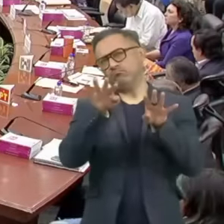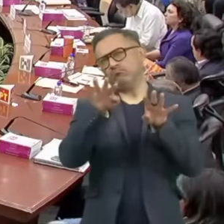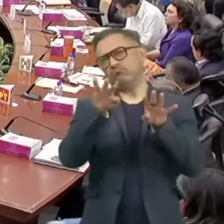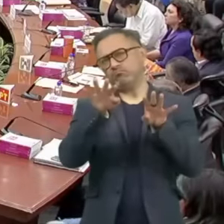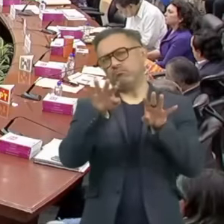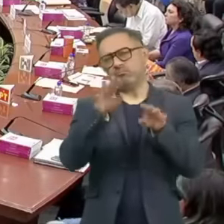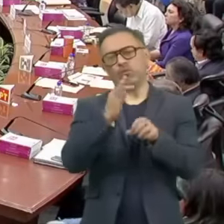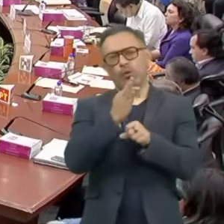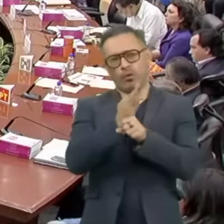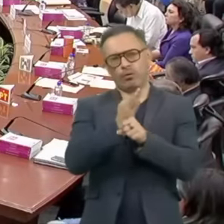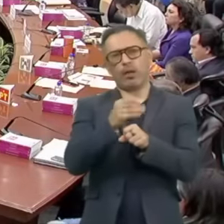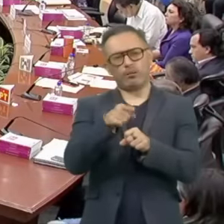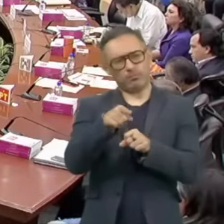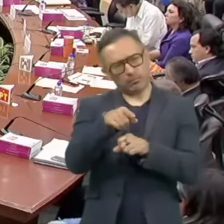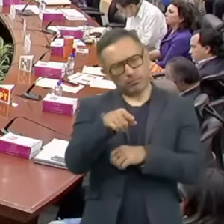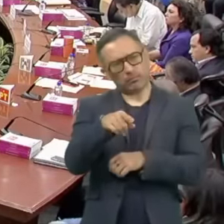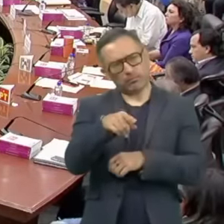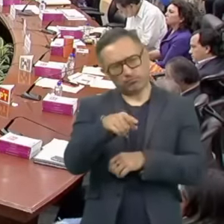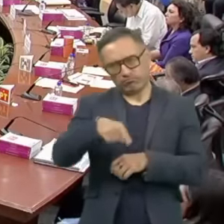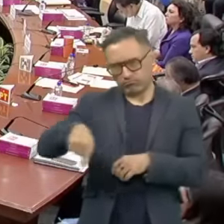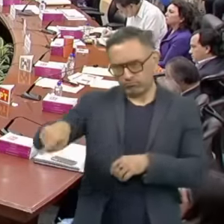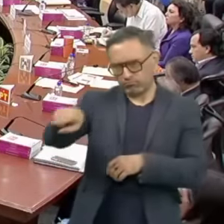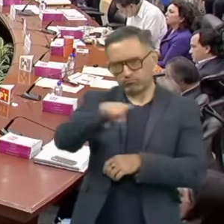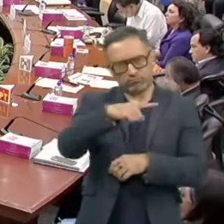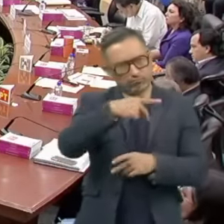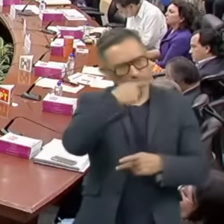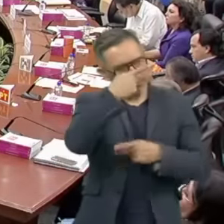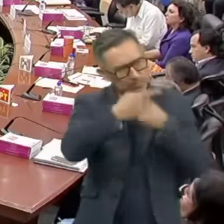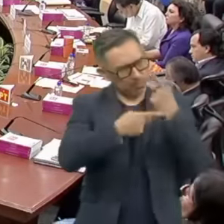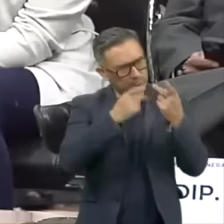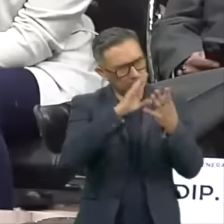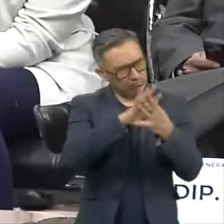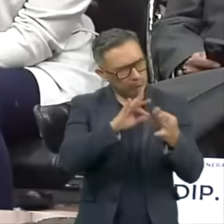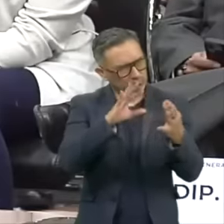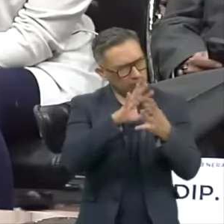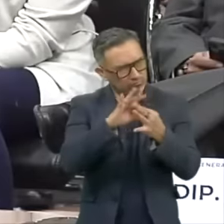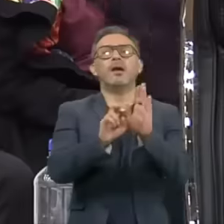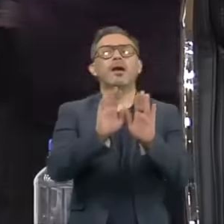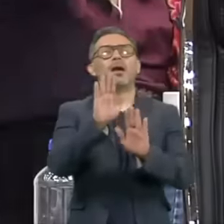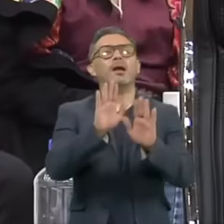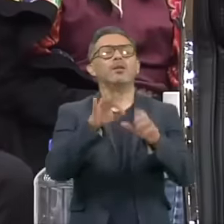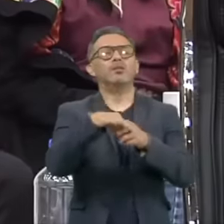para aprobar este hecho histórico nunca antes visto en México.